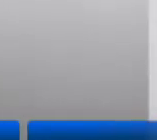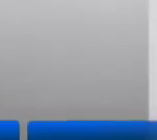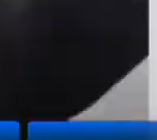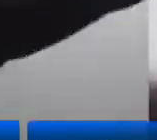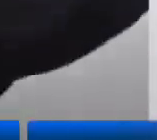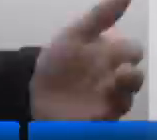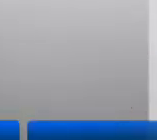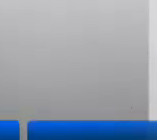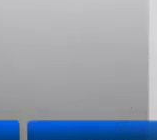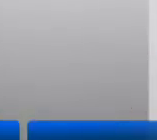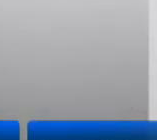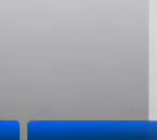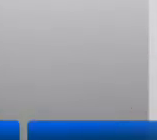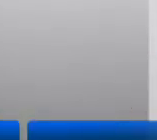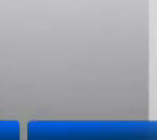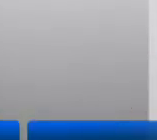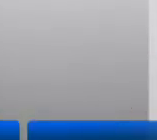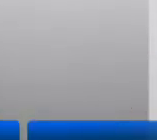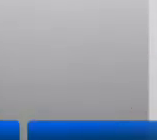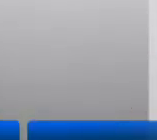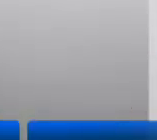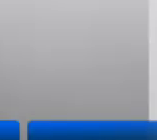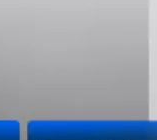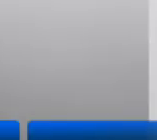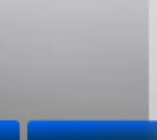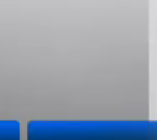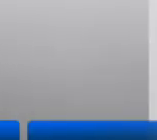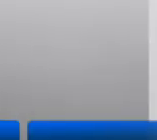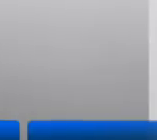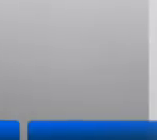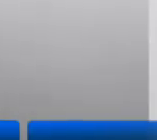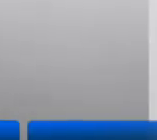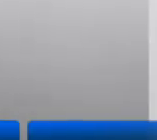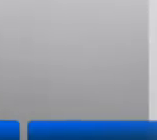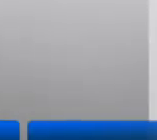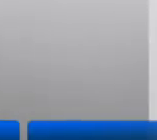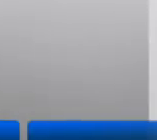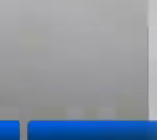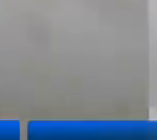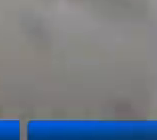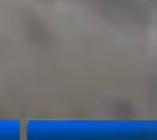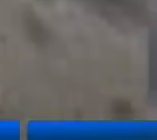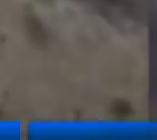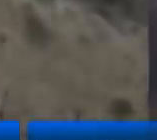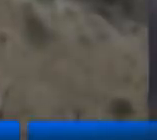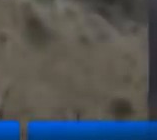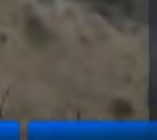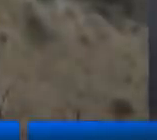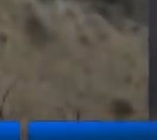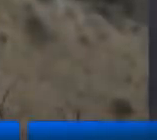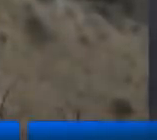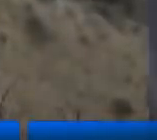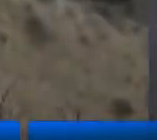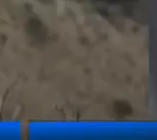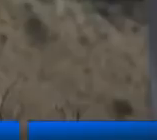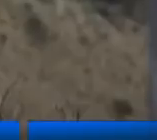y guiñaros de la parroquia de Quinche, que se comprometieron a salvar una vida importante para todo lo